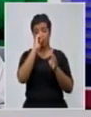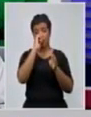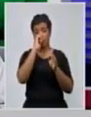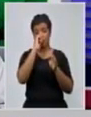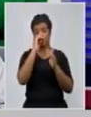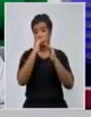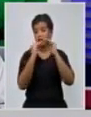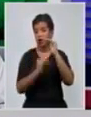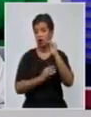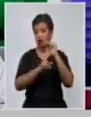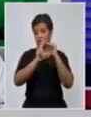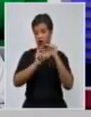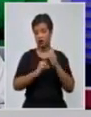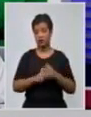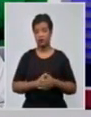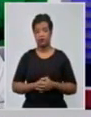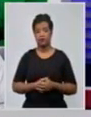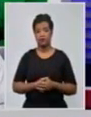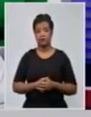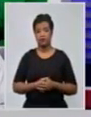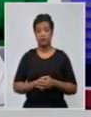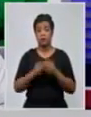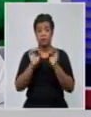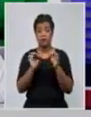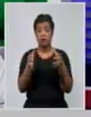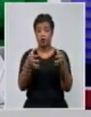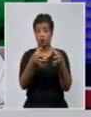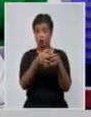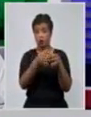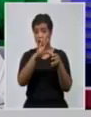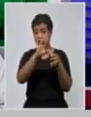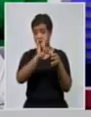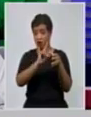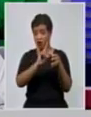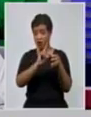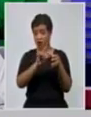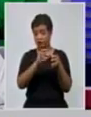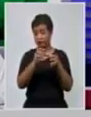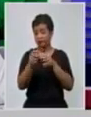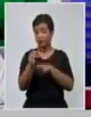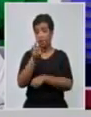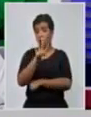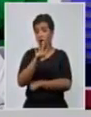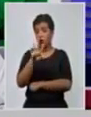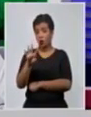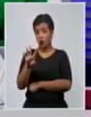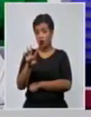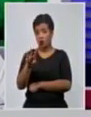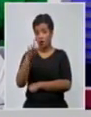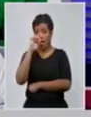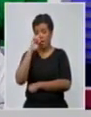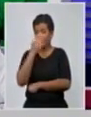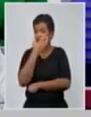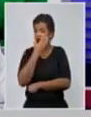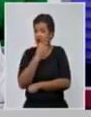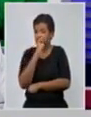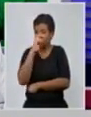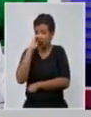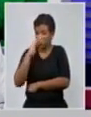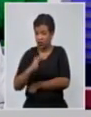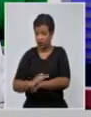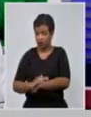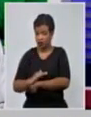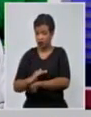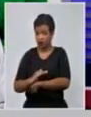años de edad, y de estos 49, 44 están en edades pediátricas, o sea,